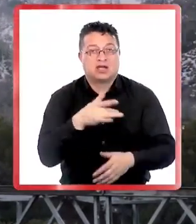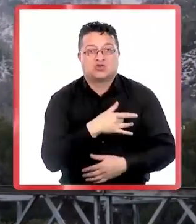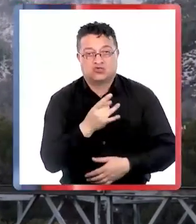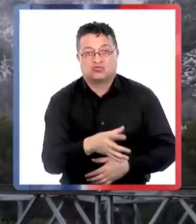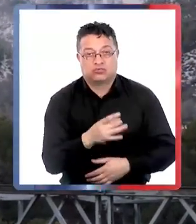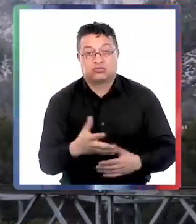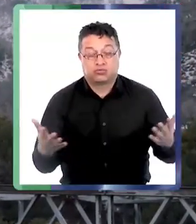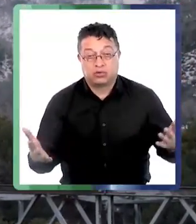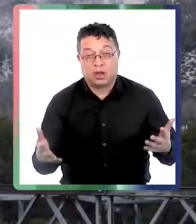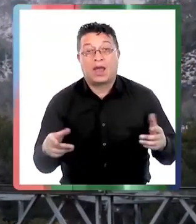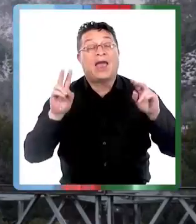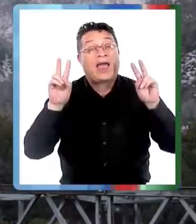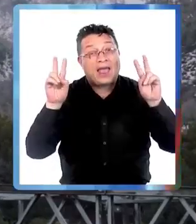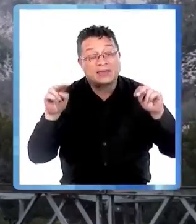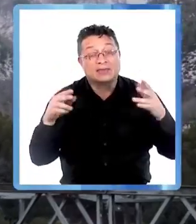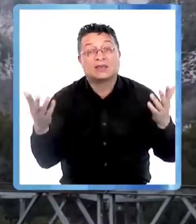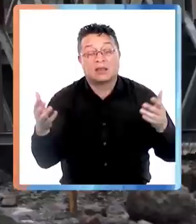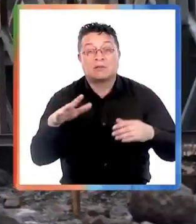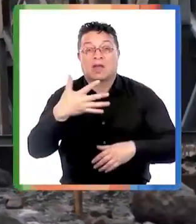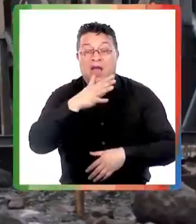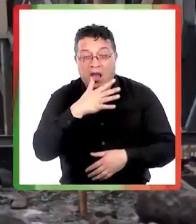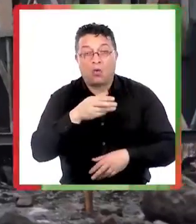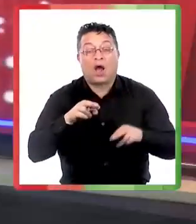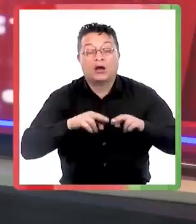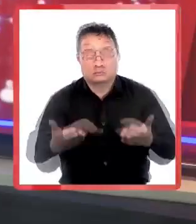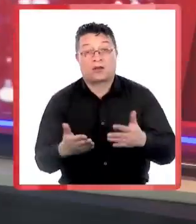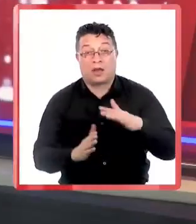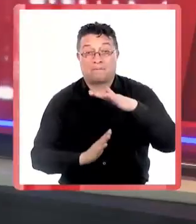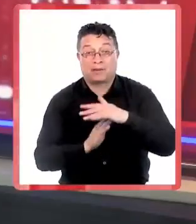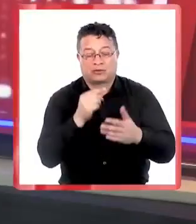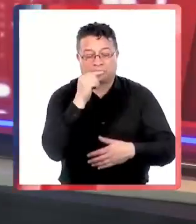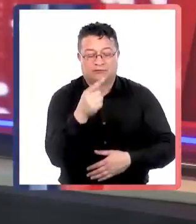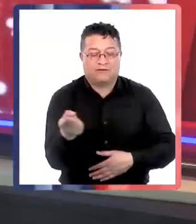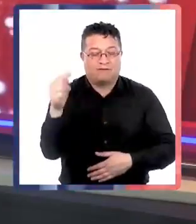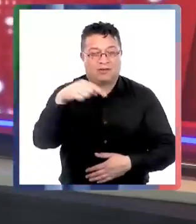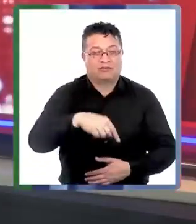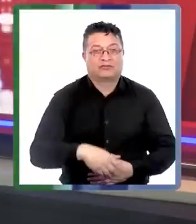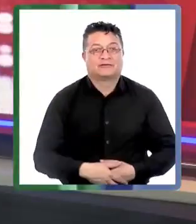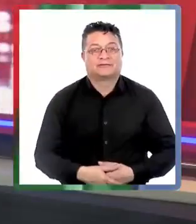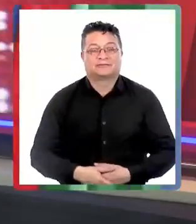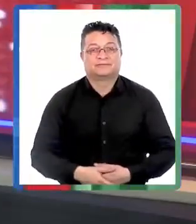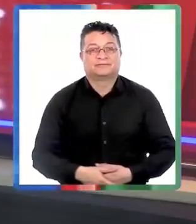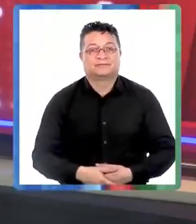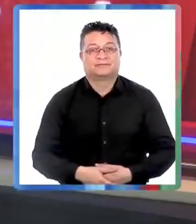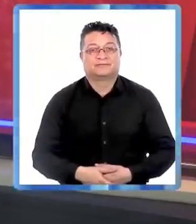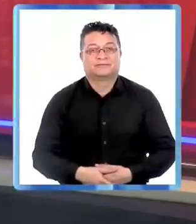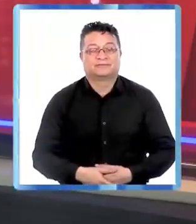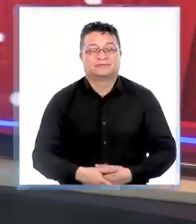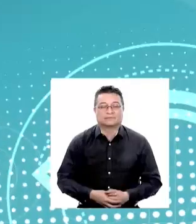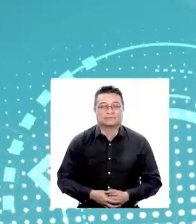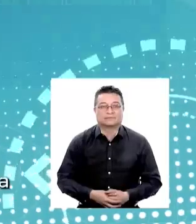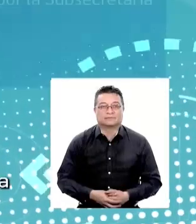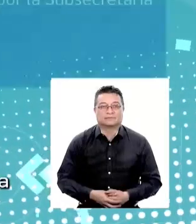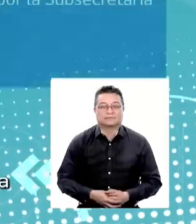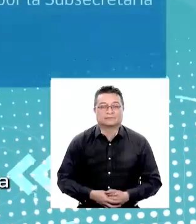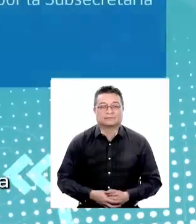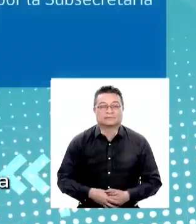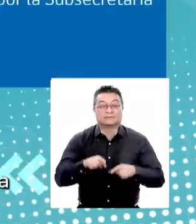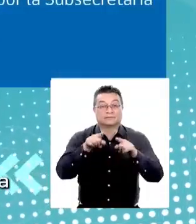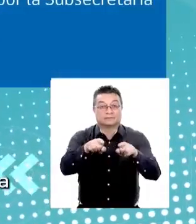duele, en materia de agua, de riego, de empleo. Vamos a la pausa y regresamos de inmediato, no se vayan. Esta